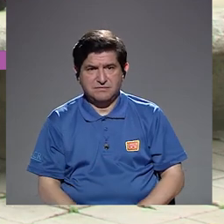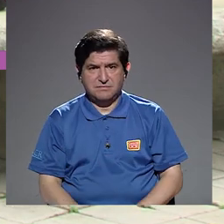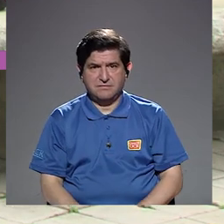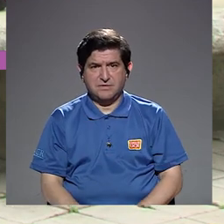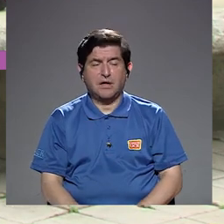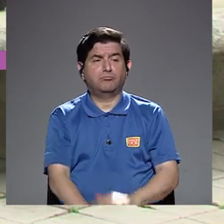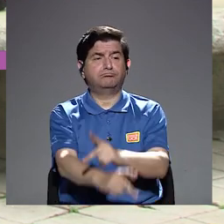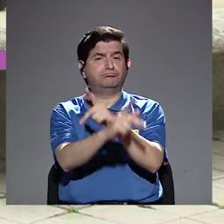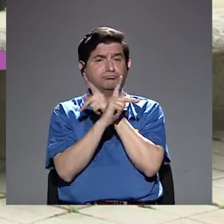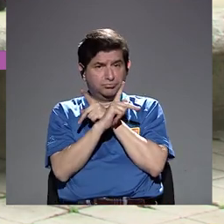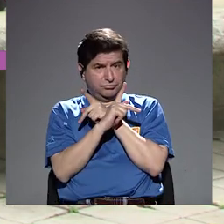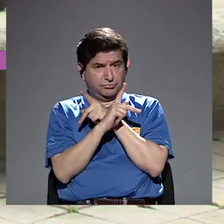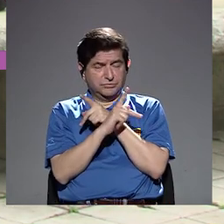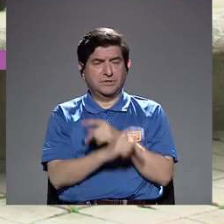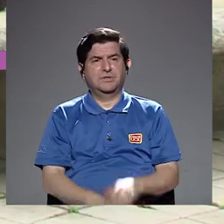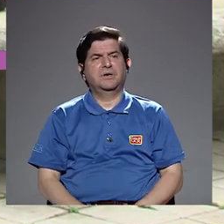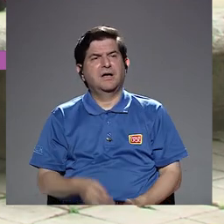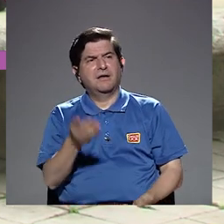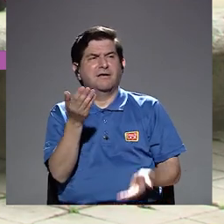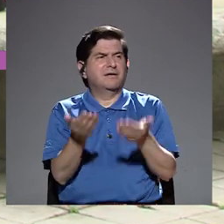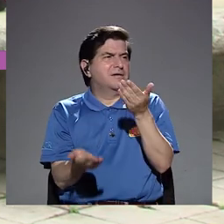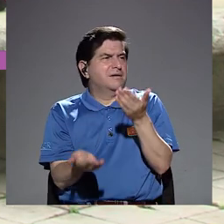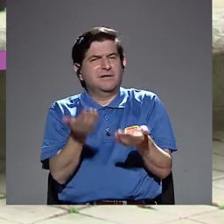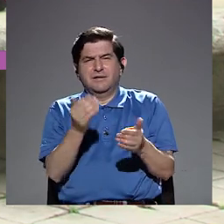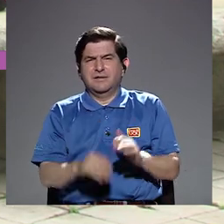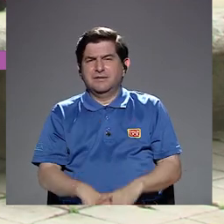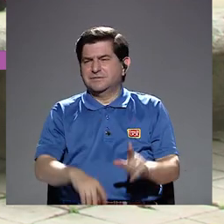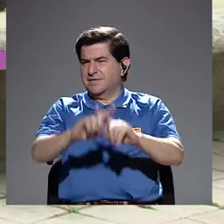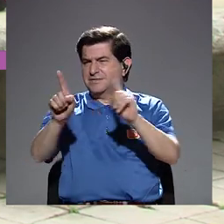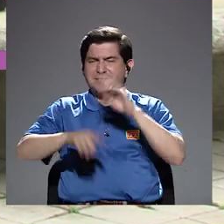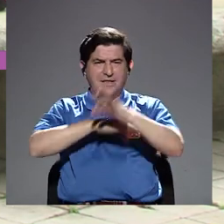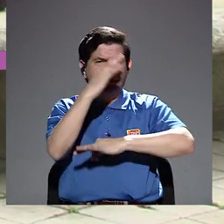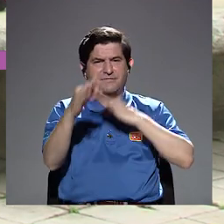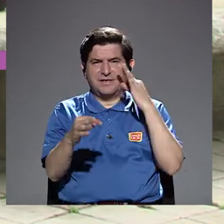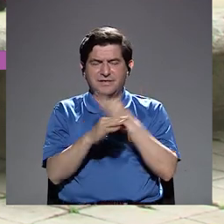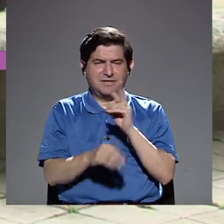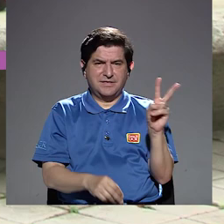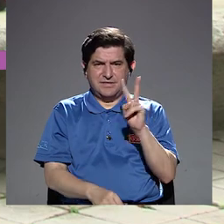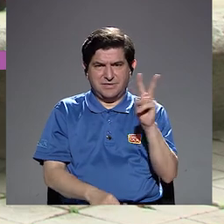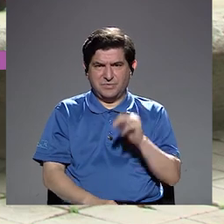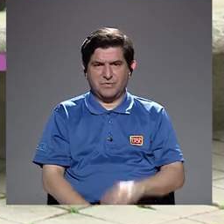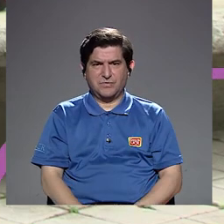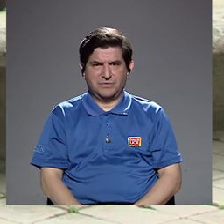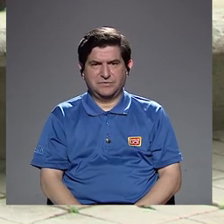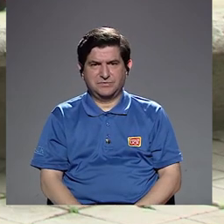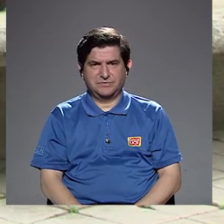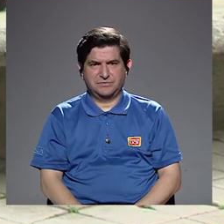les protegería sobre más diversos tipos de virus,